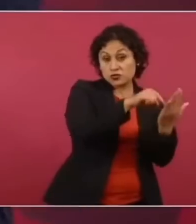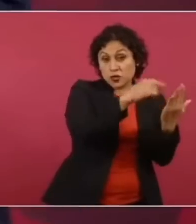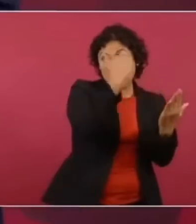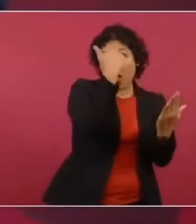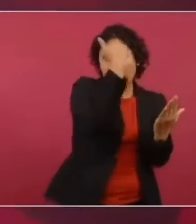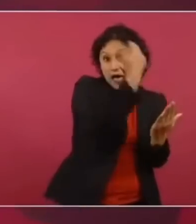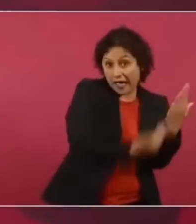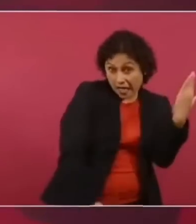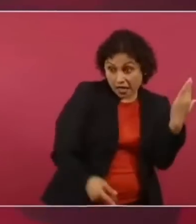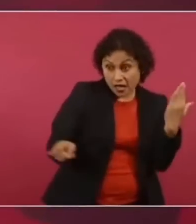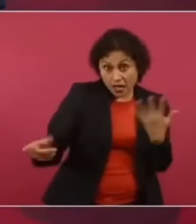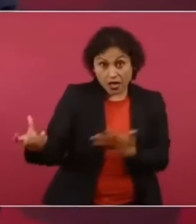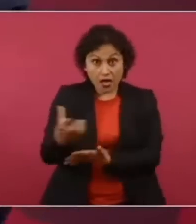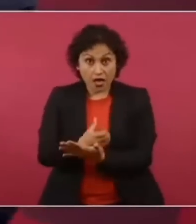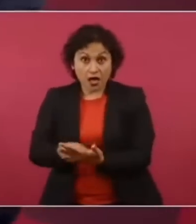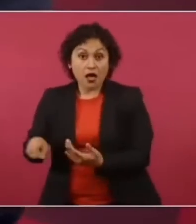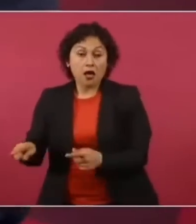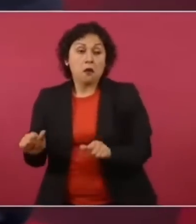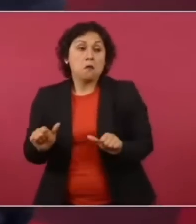A ver,